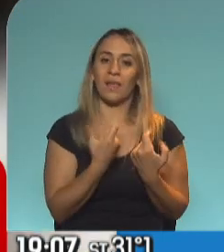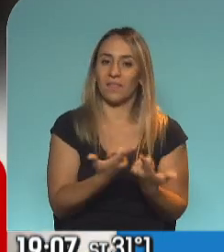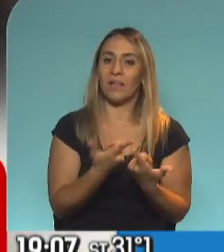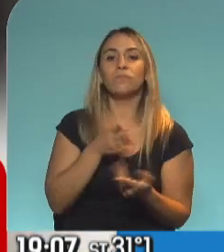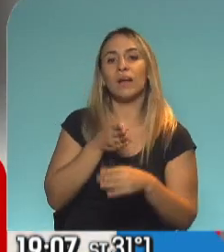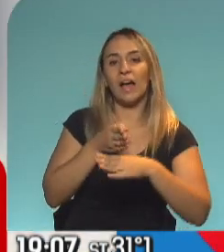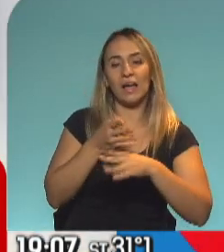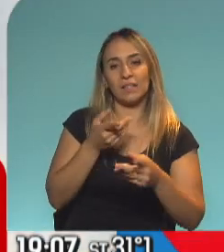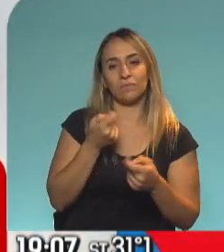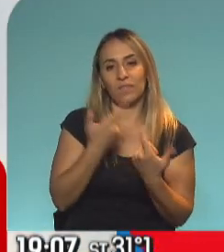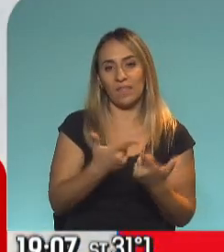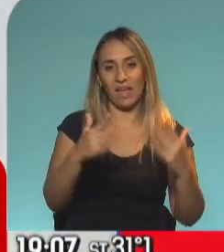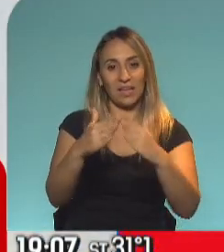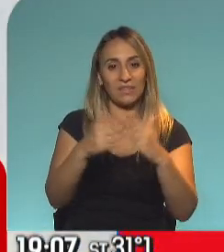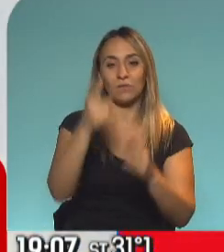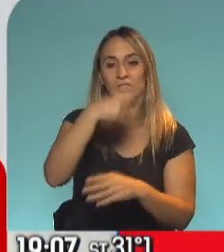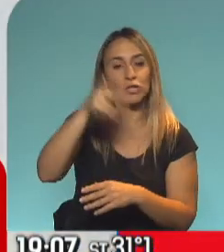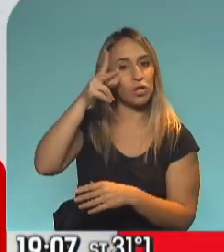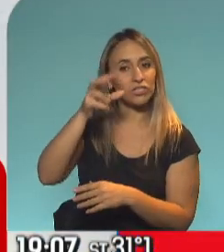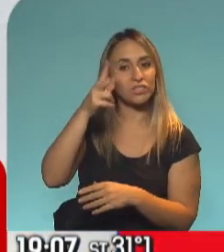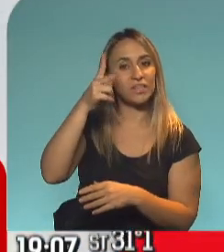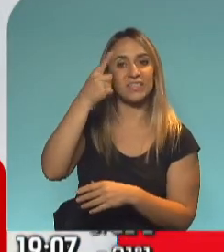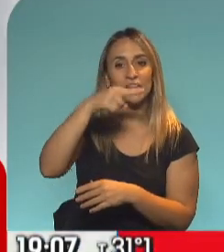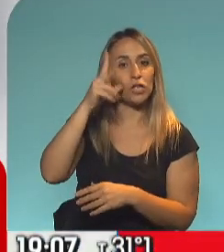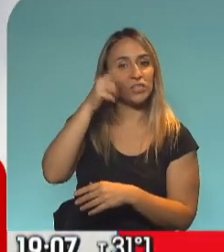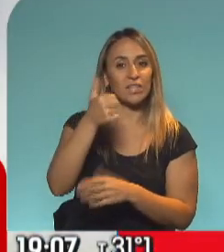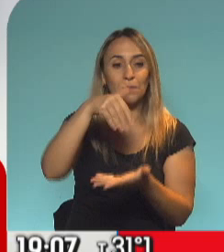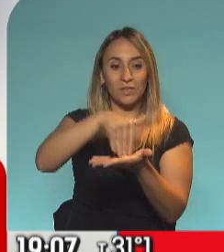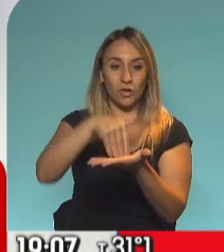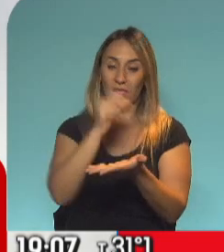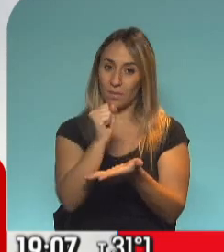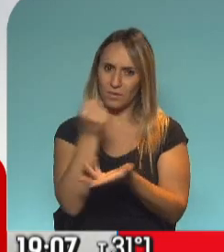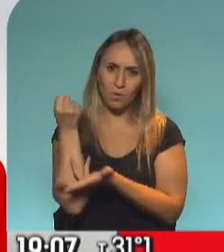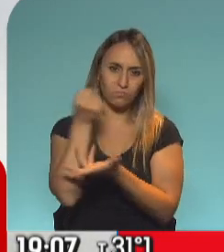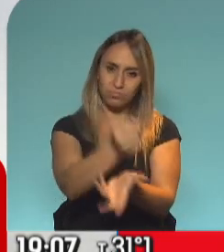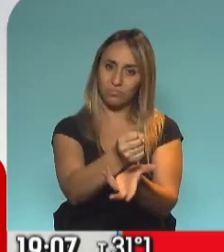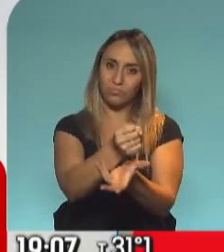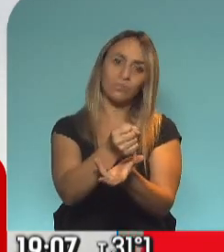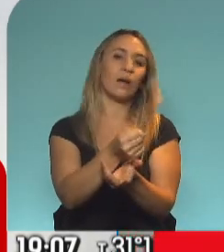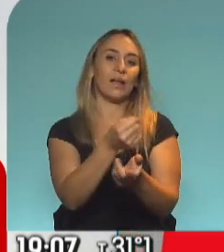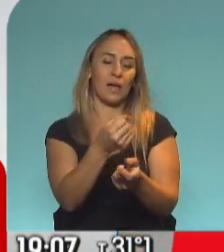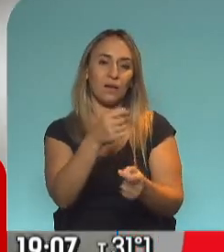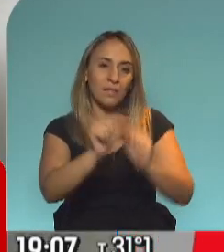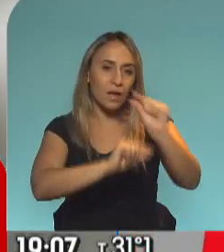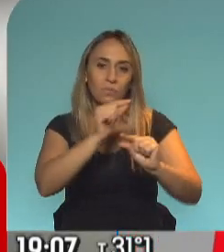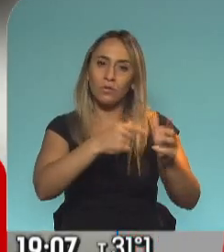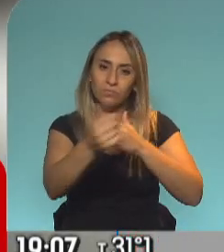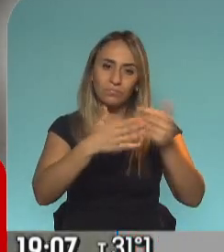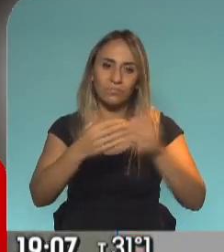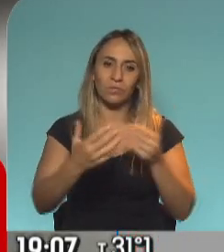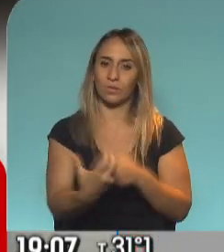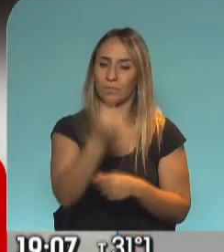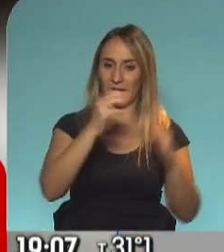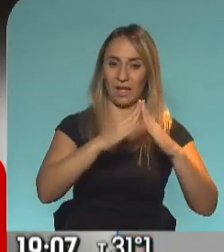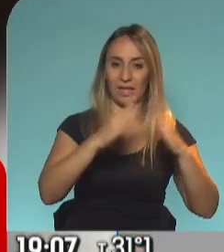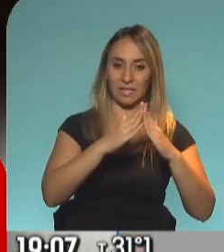hábitat por 186 millones de pesos. Estos son números, claramente, pero el gesto del presidente Alberto Fernández